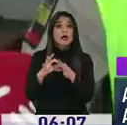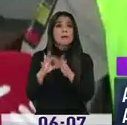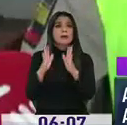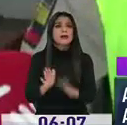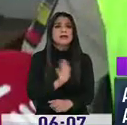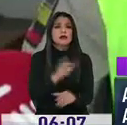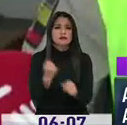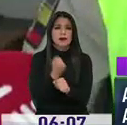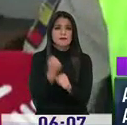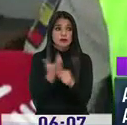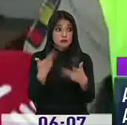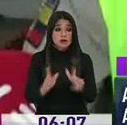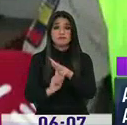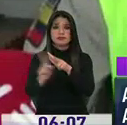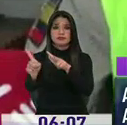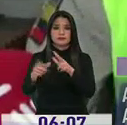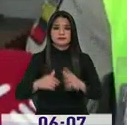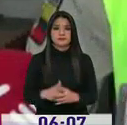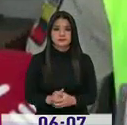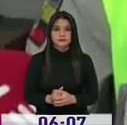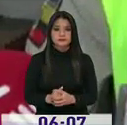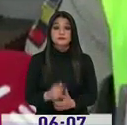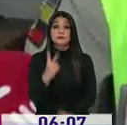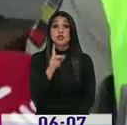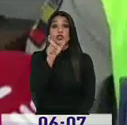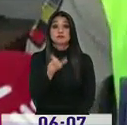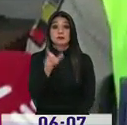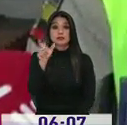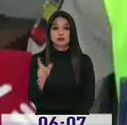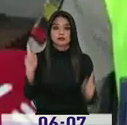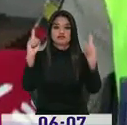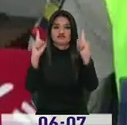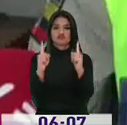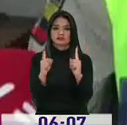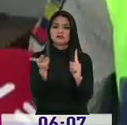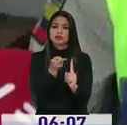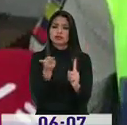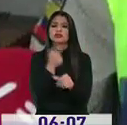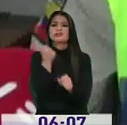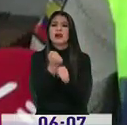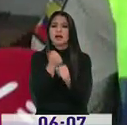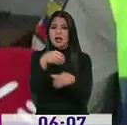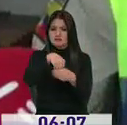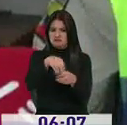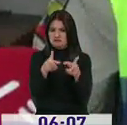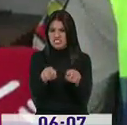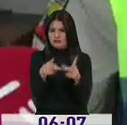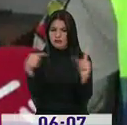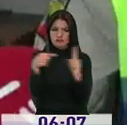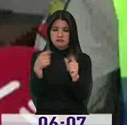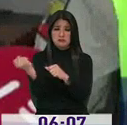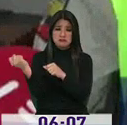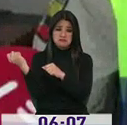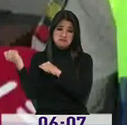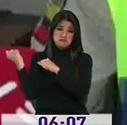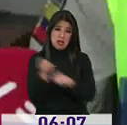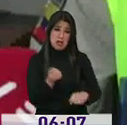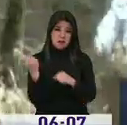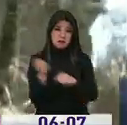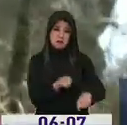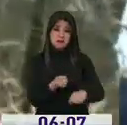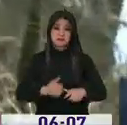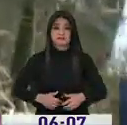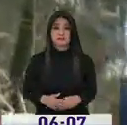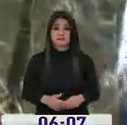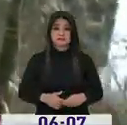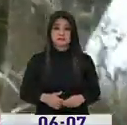había provocado una riña entre dos personas, entre dos jornaleros, y uno de ellos falleció producto de las agresiones con un machete. El